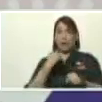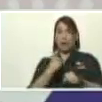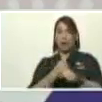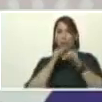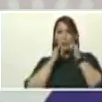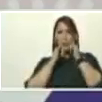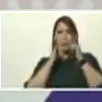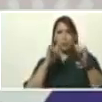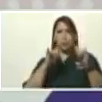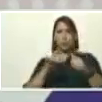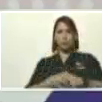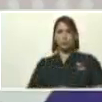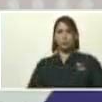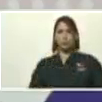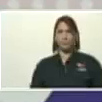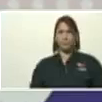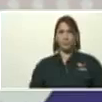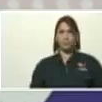redondos.